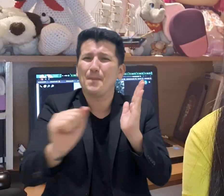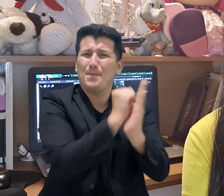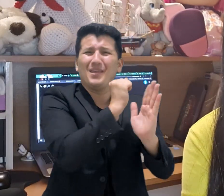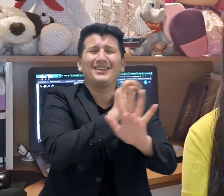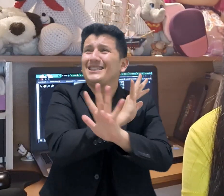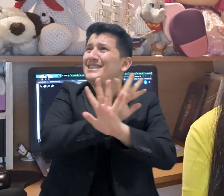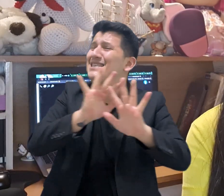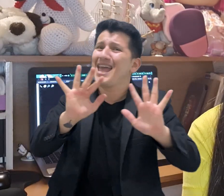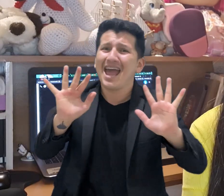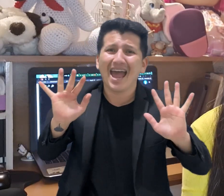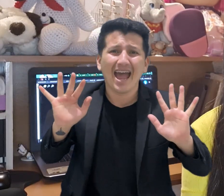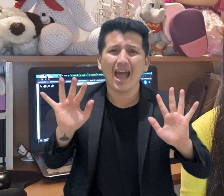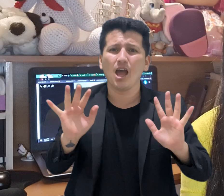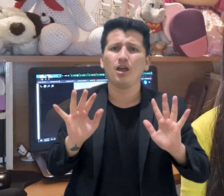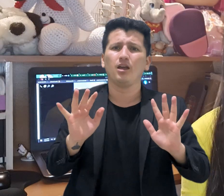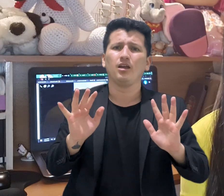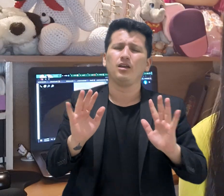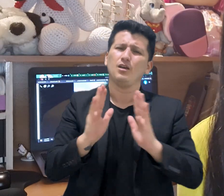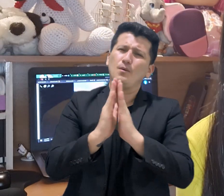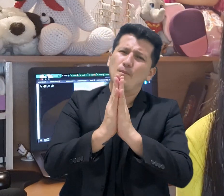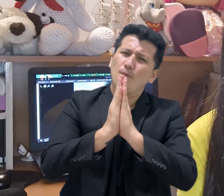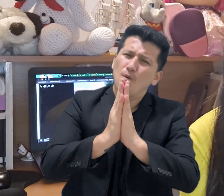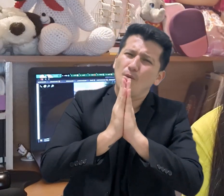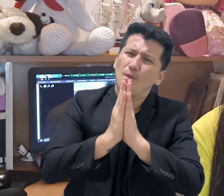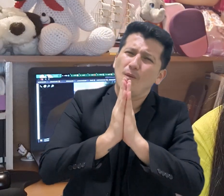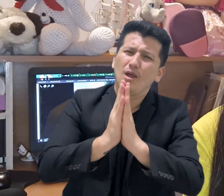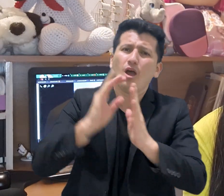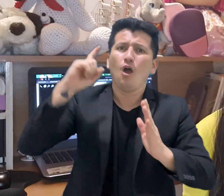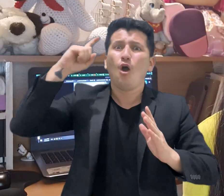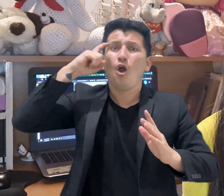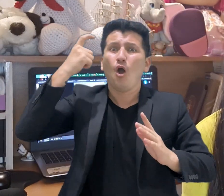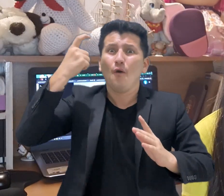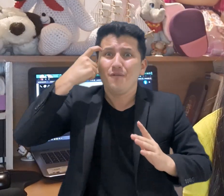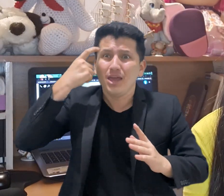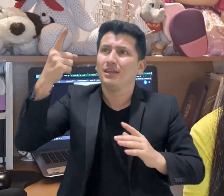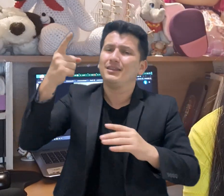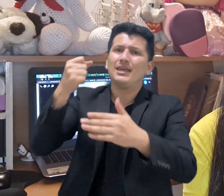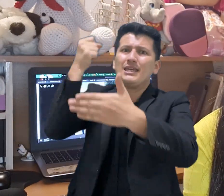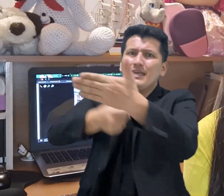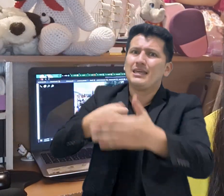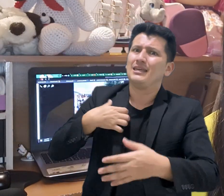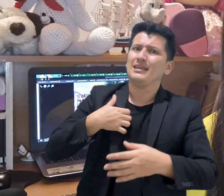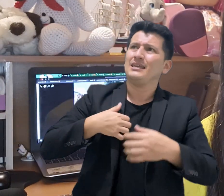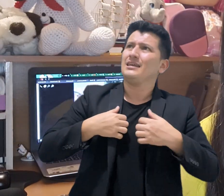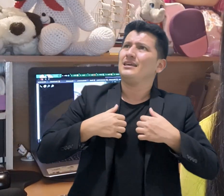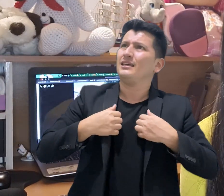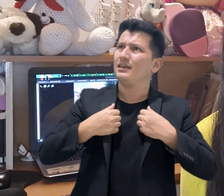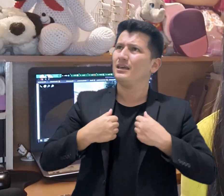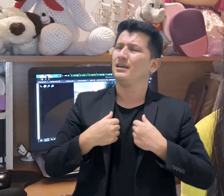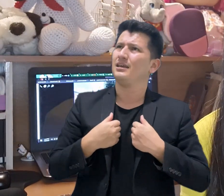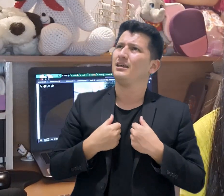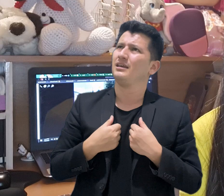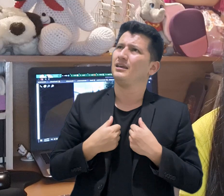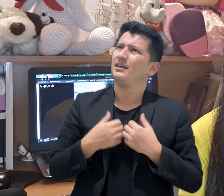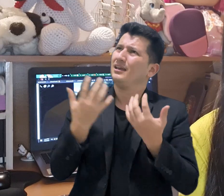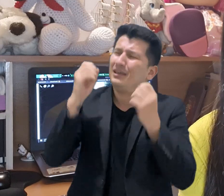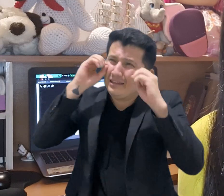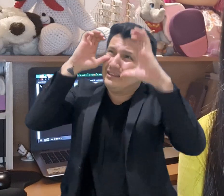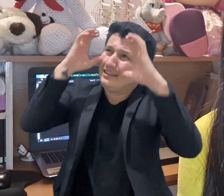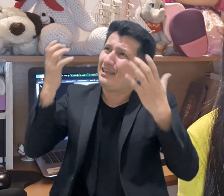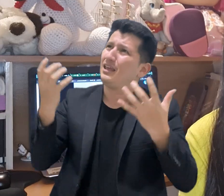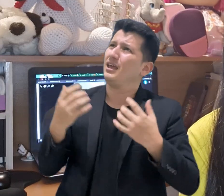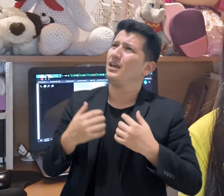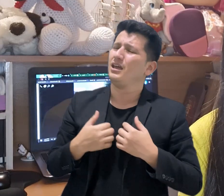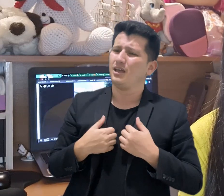Por favor, dirigentes, gobierno, reaccionen. El pueblo colombiano se está